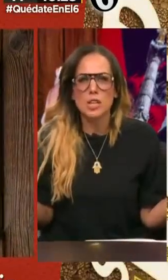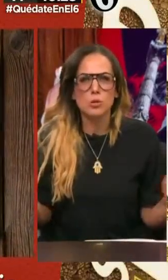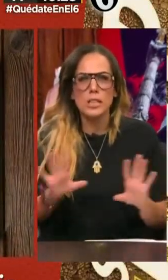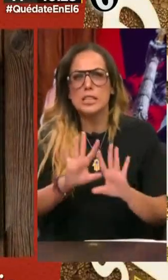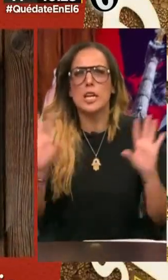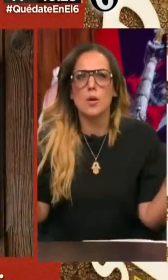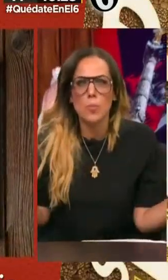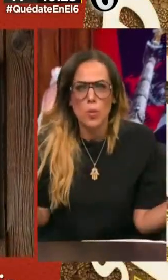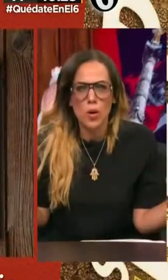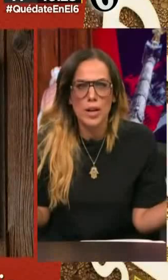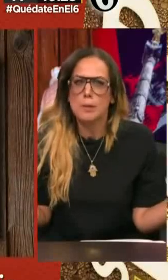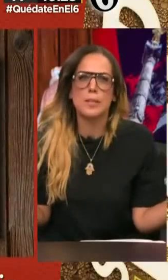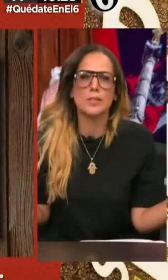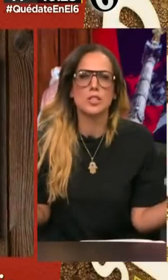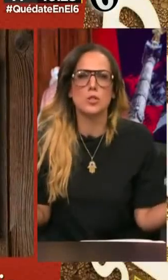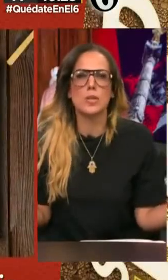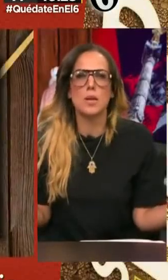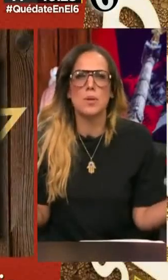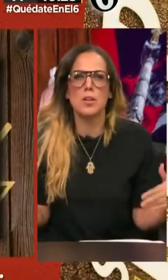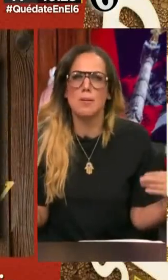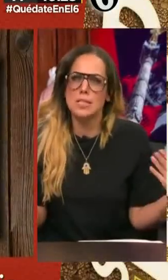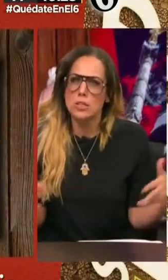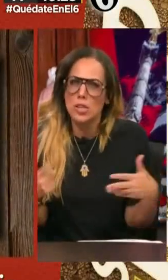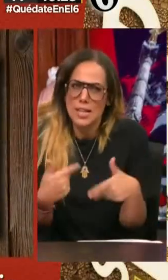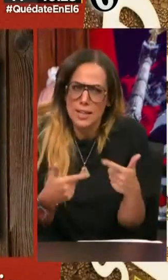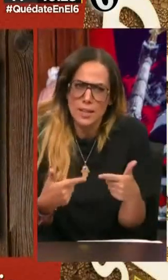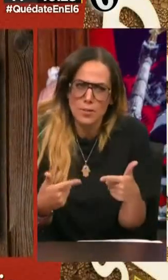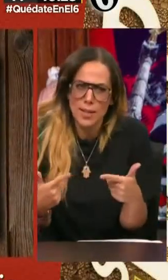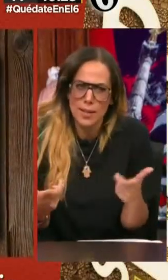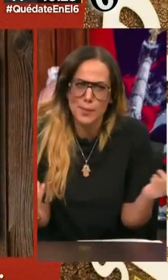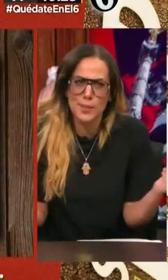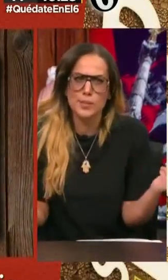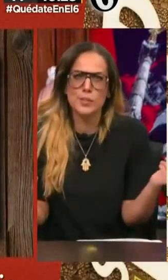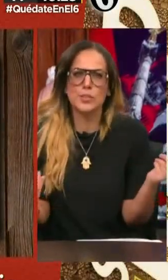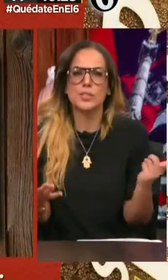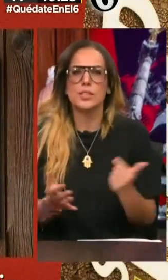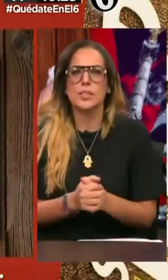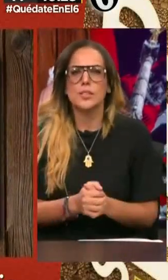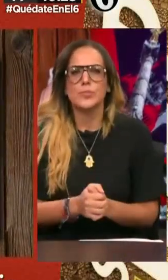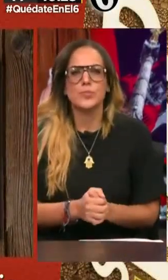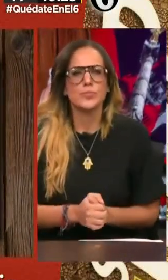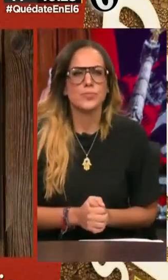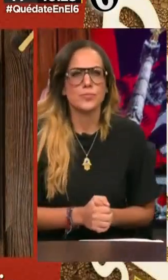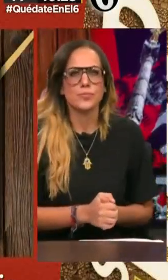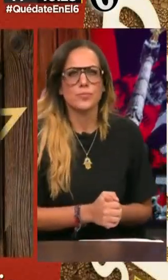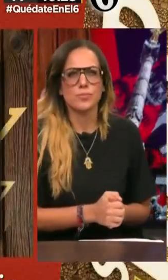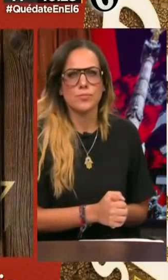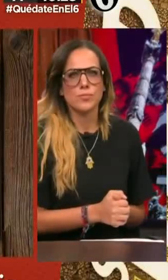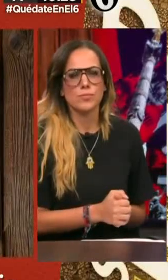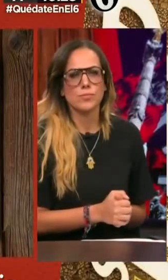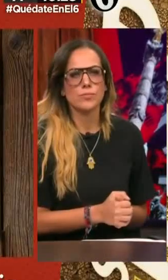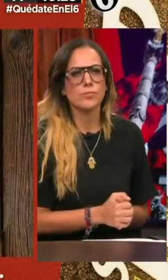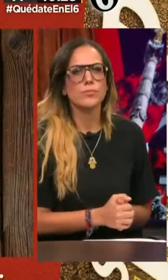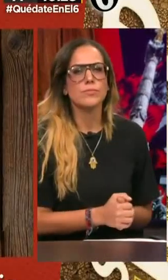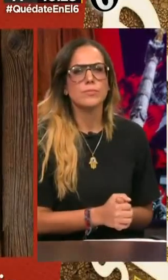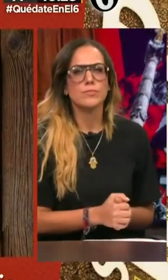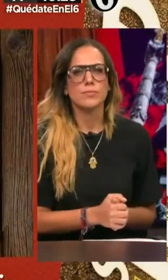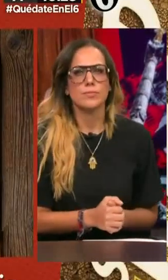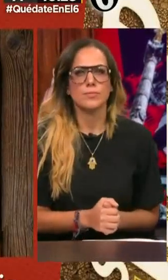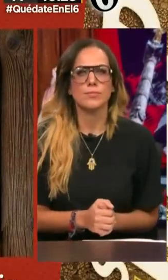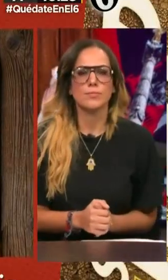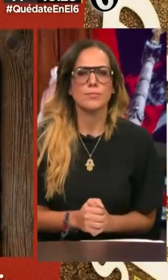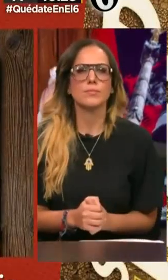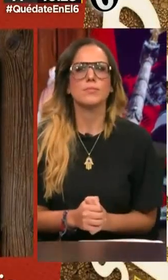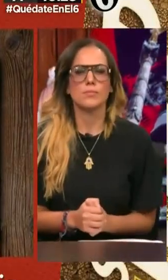que en Cuba se detuvo el tiempo en 1950, pero ya va siendo hora que le den cuerda, amigos. Ah, más velocidad. Aseguró que de ser aprobado